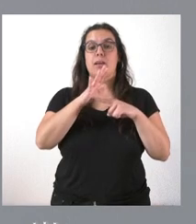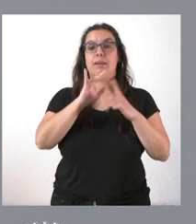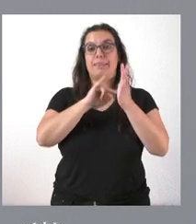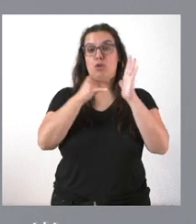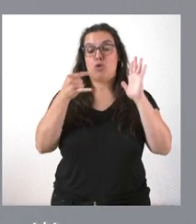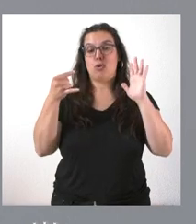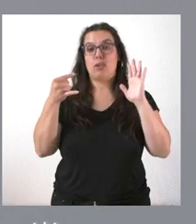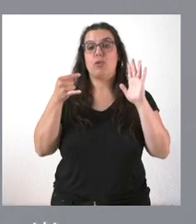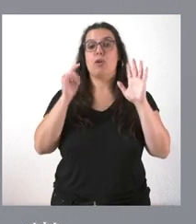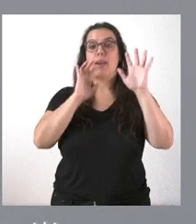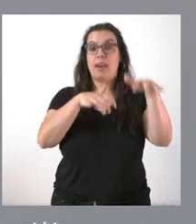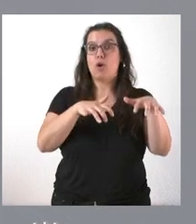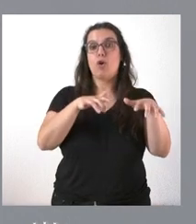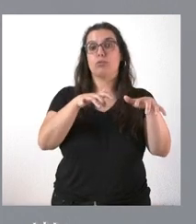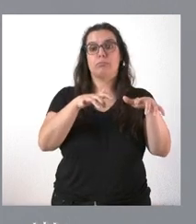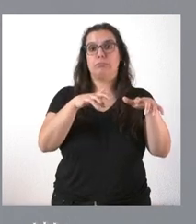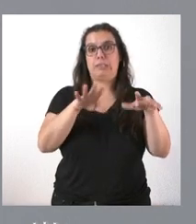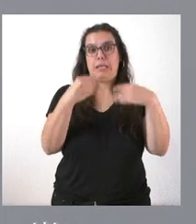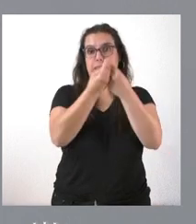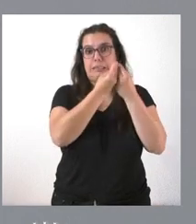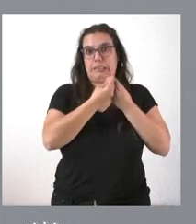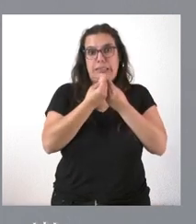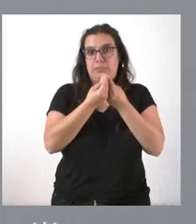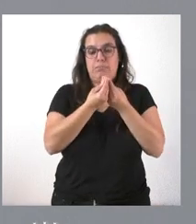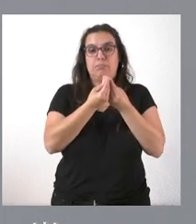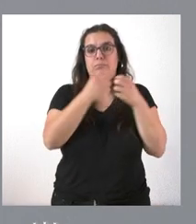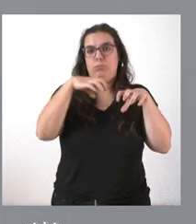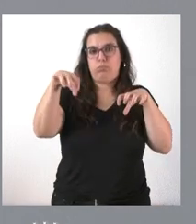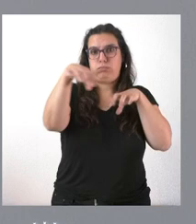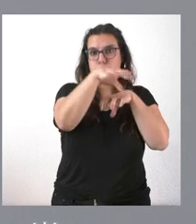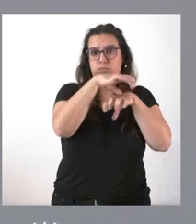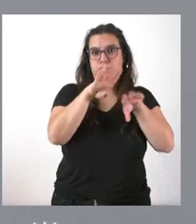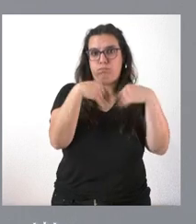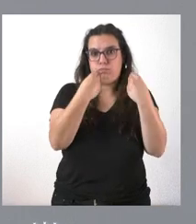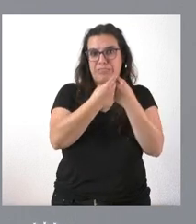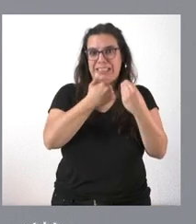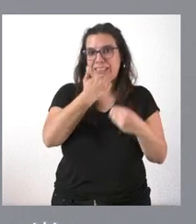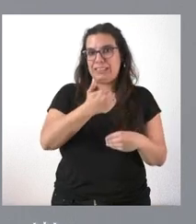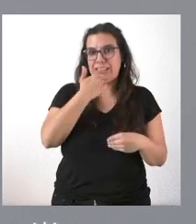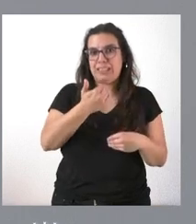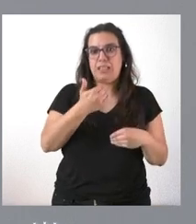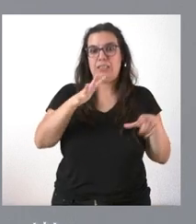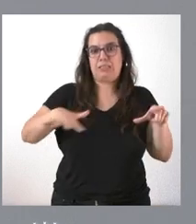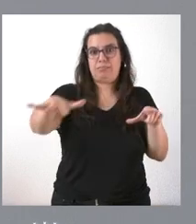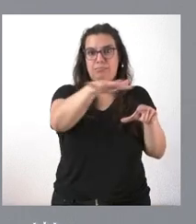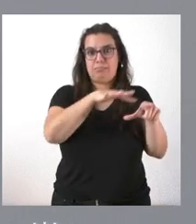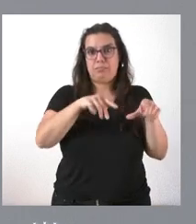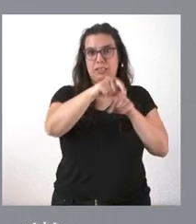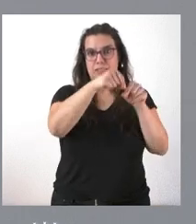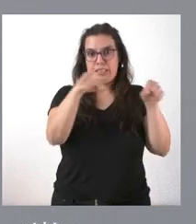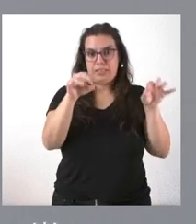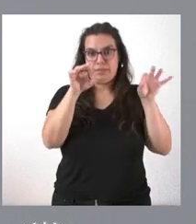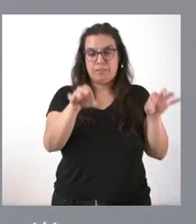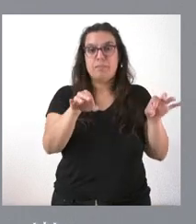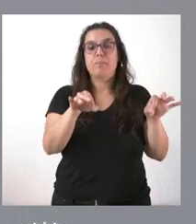de León está prácticamente ya al límite en sus actuales configuraciones y